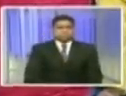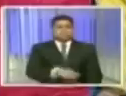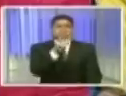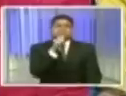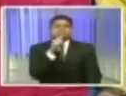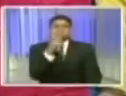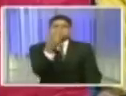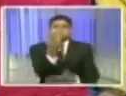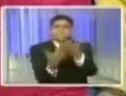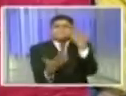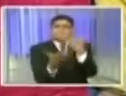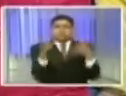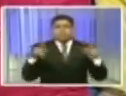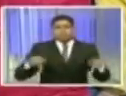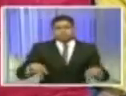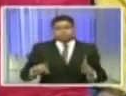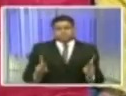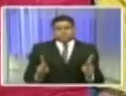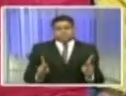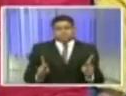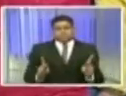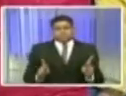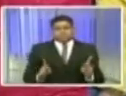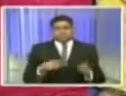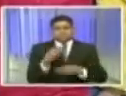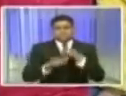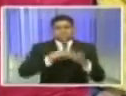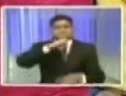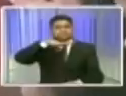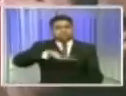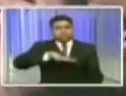la oportunidad de hacer historia.